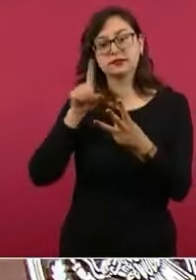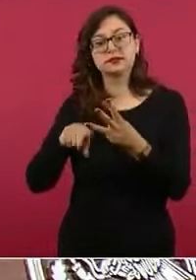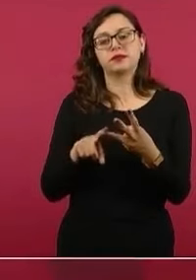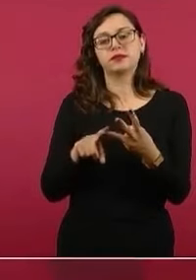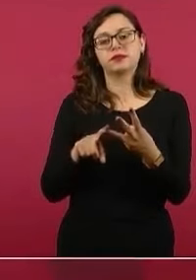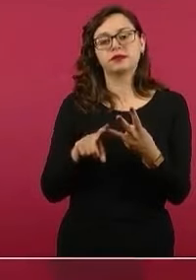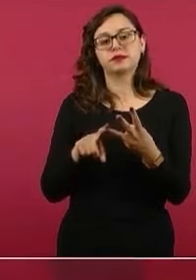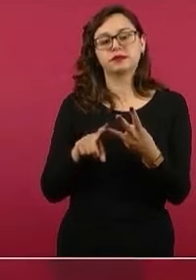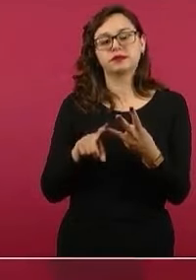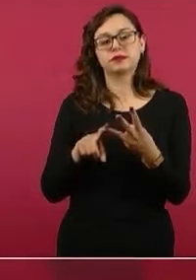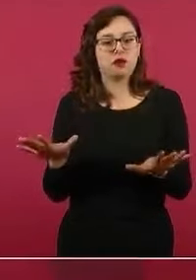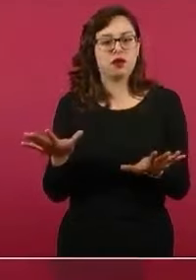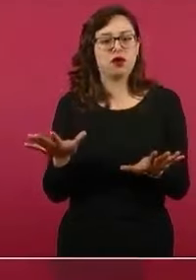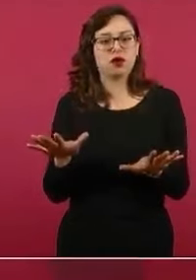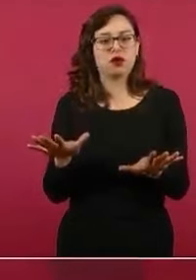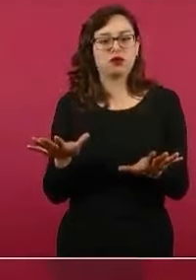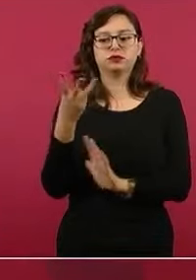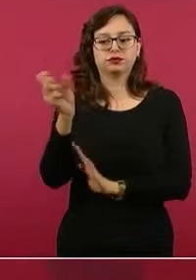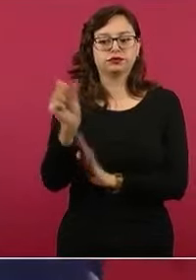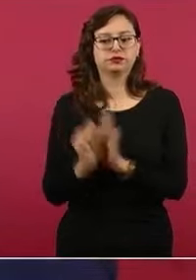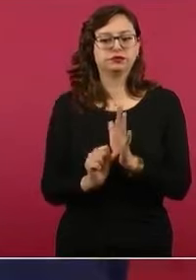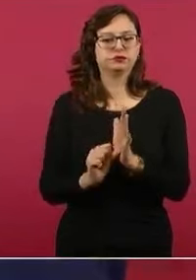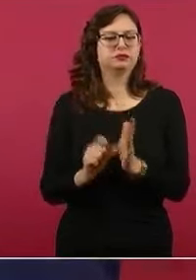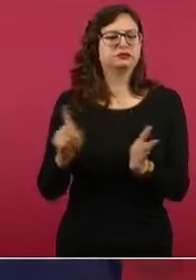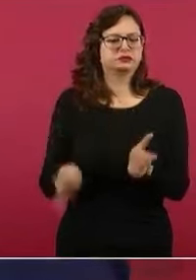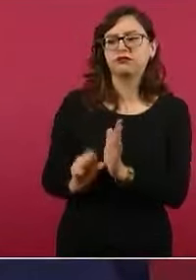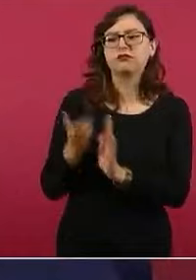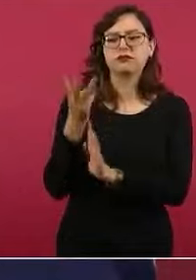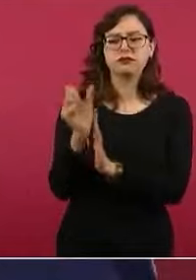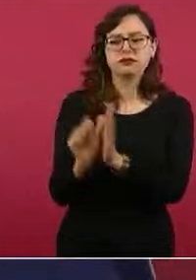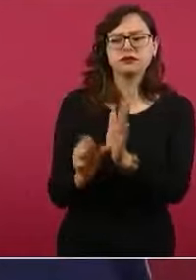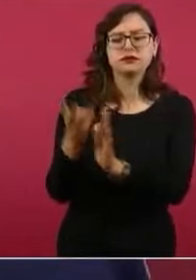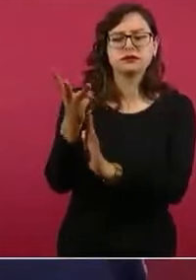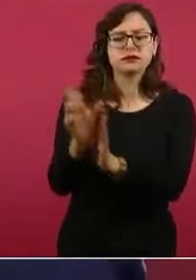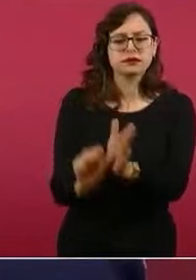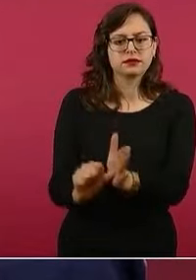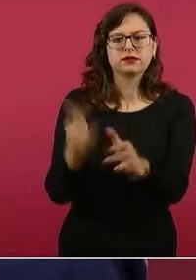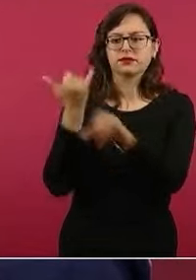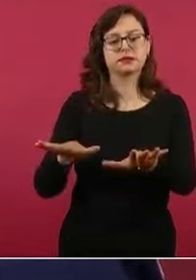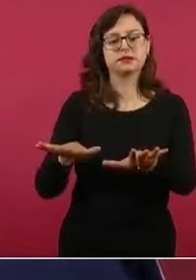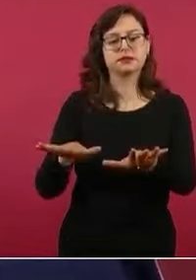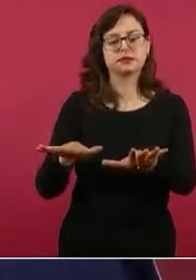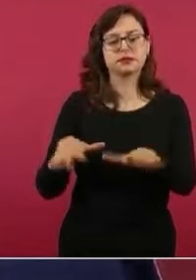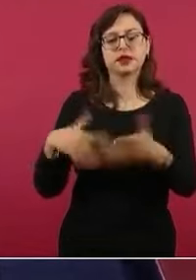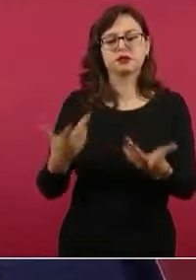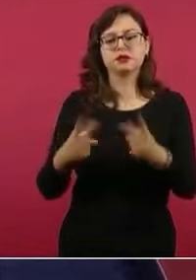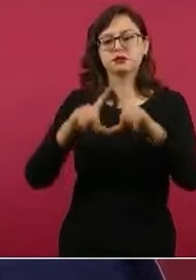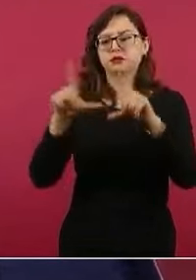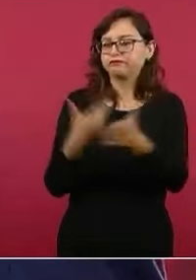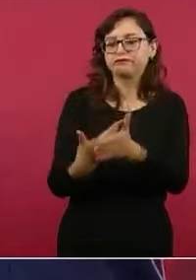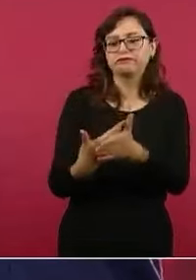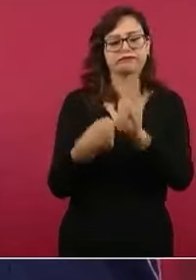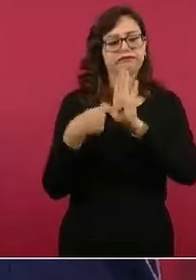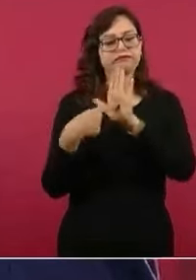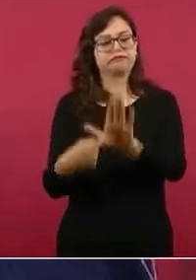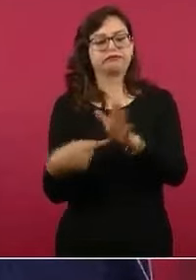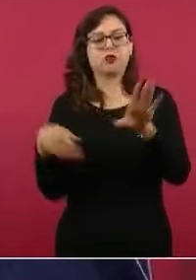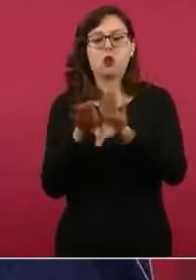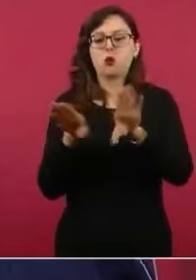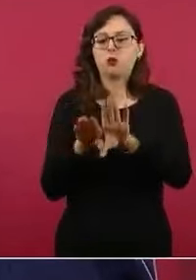un acto de un informe trimestral, como los que hacemos, para dar a conocer al país cómo estamos, cómo